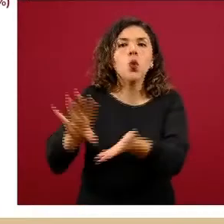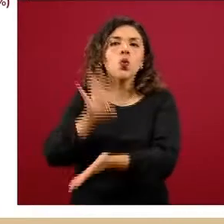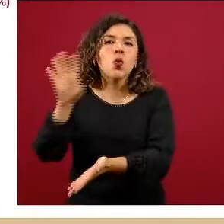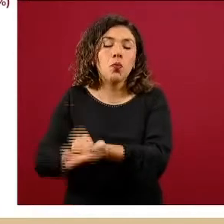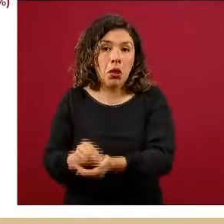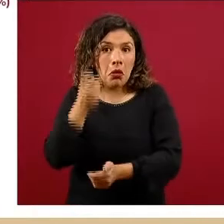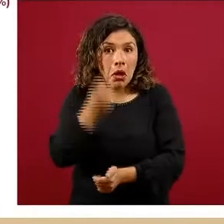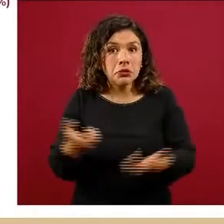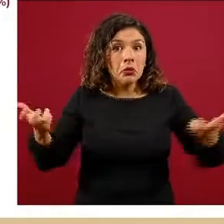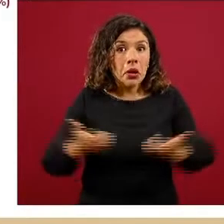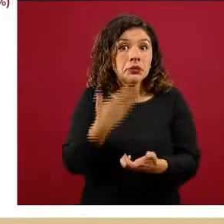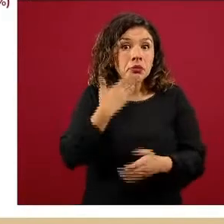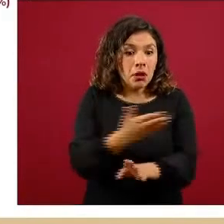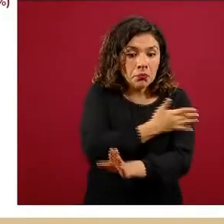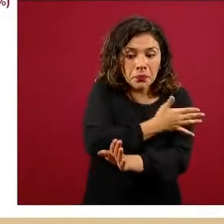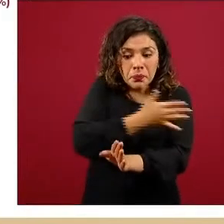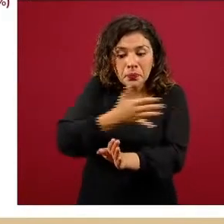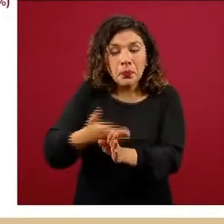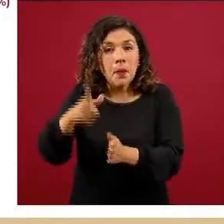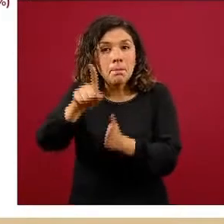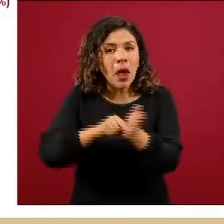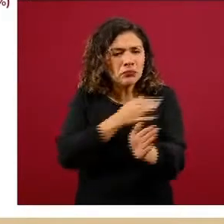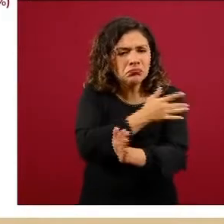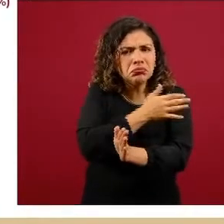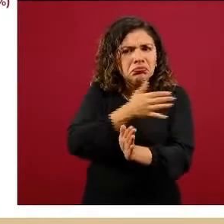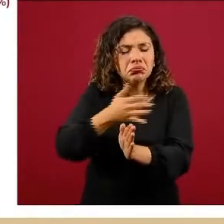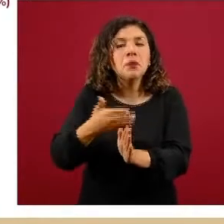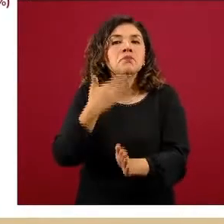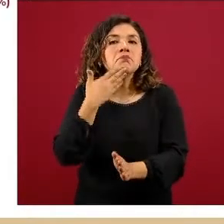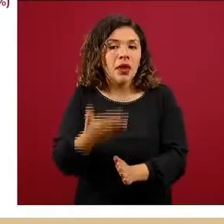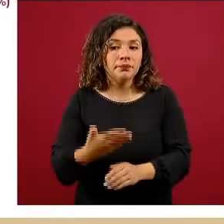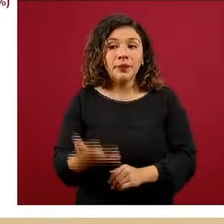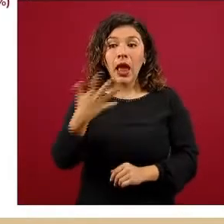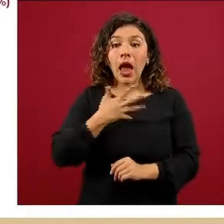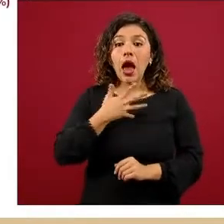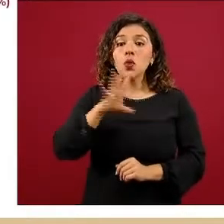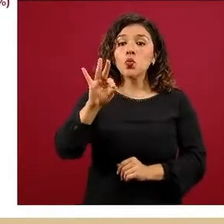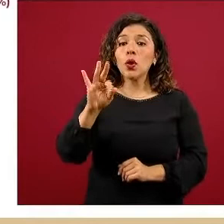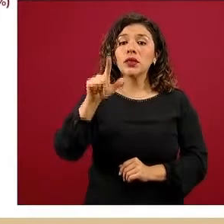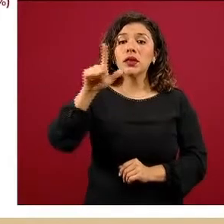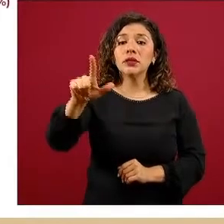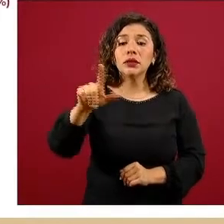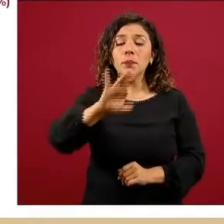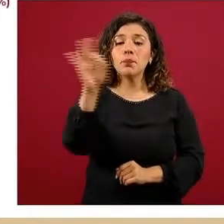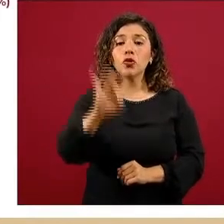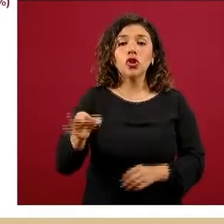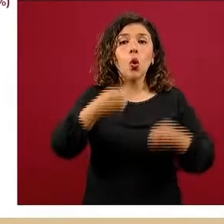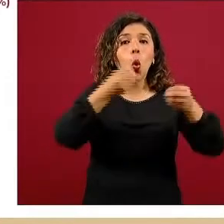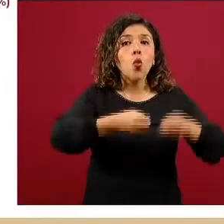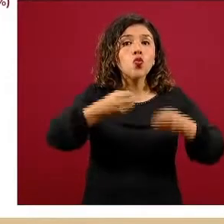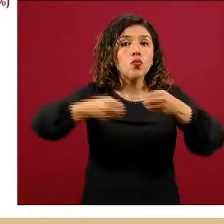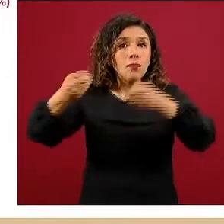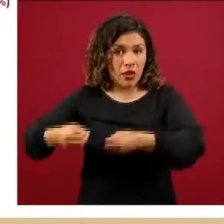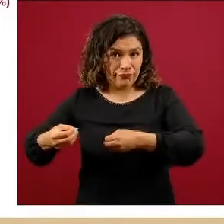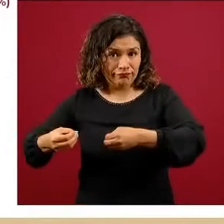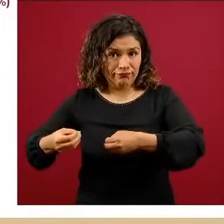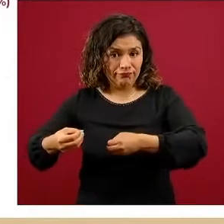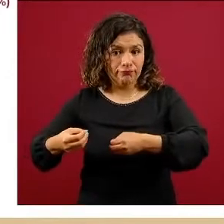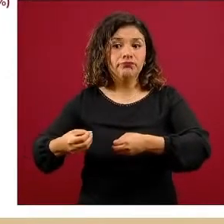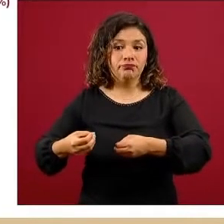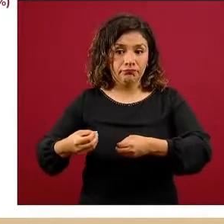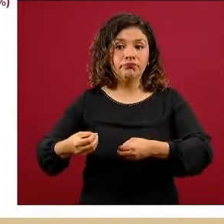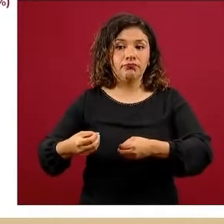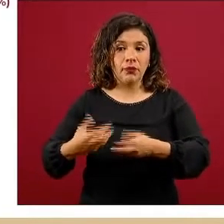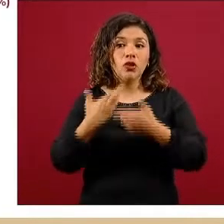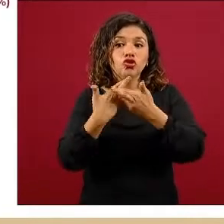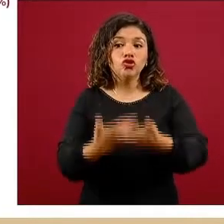este objetivo a lo largo de todos estos meses. Tenemos 47% de ocupación, por lo tanto,